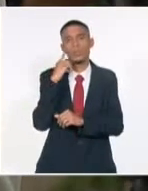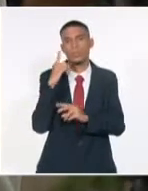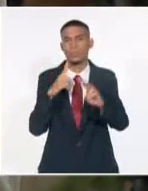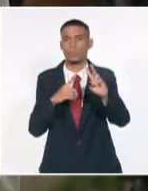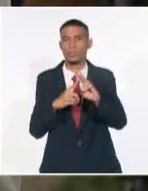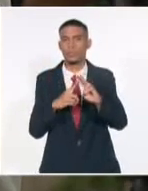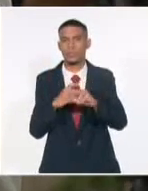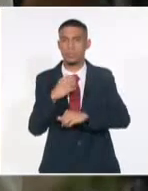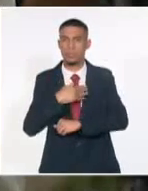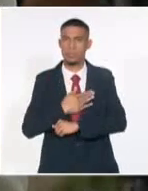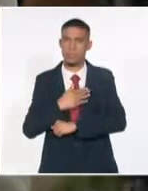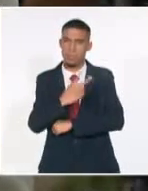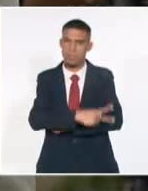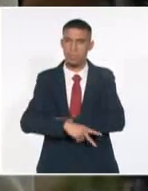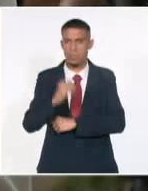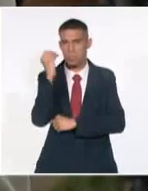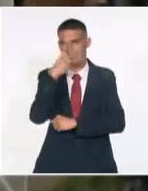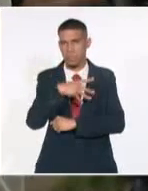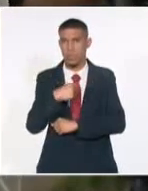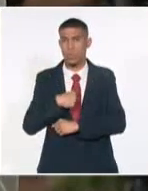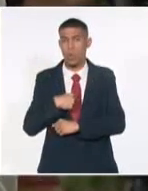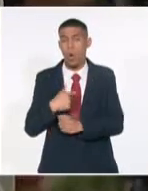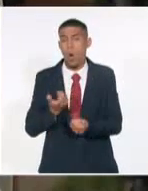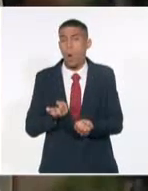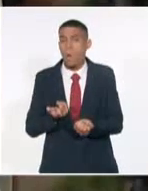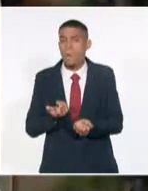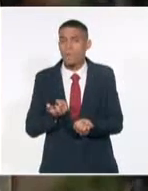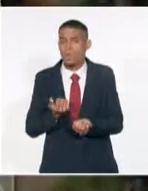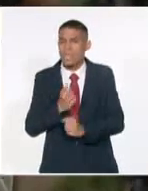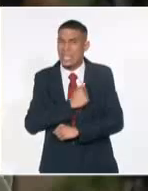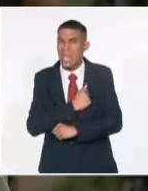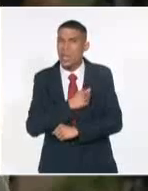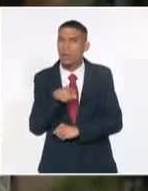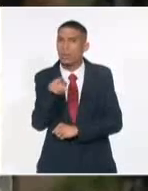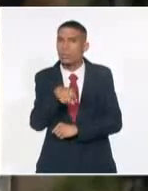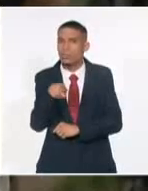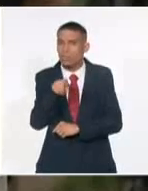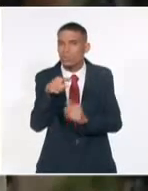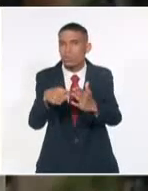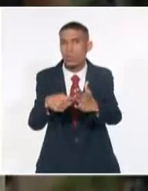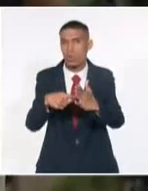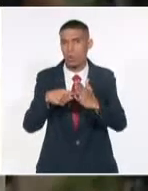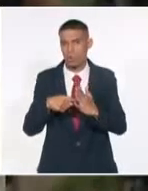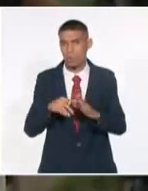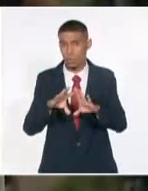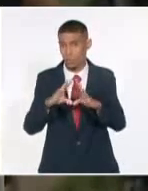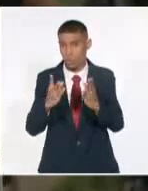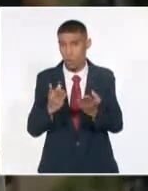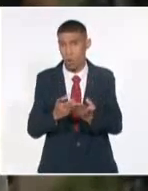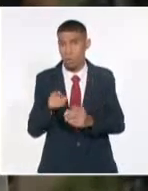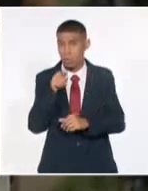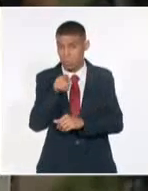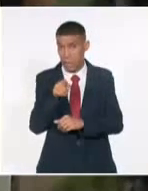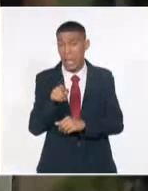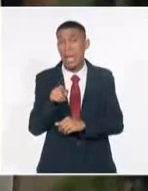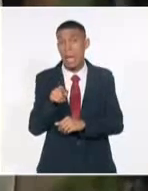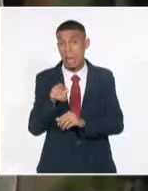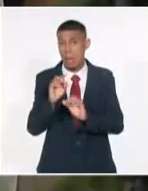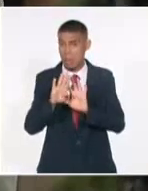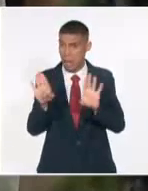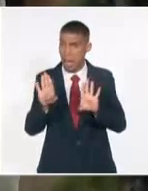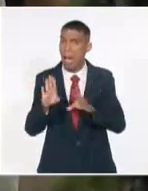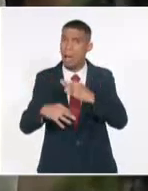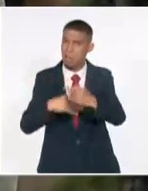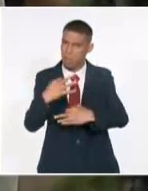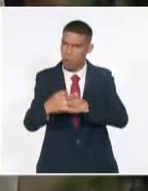Solo quería tu valoración junto con todos estos conjuntos que usted como propuestas